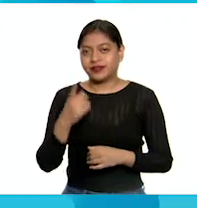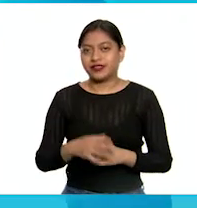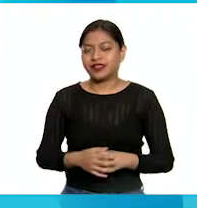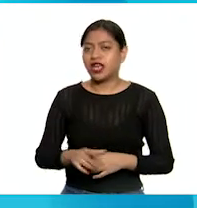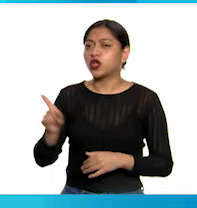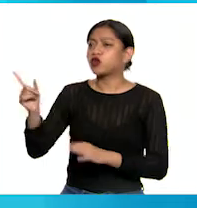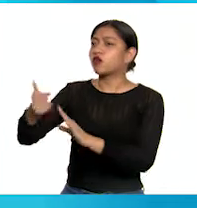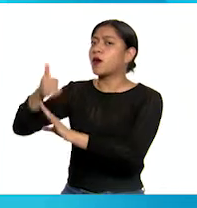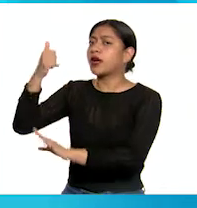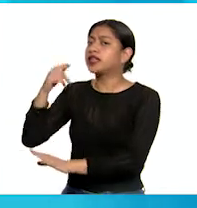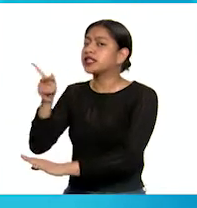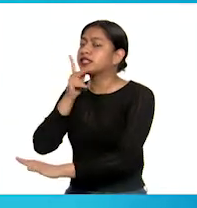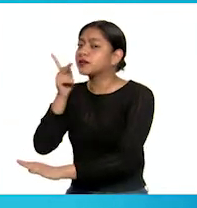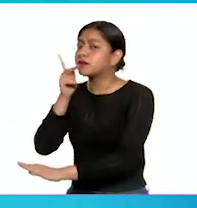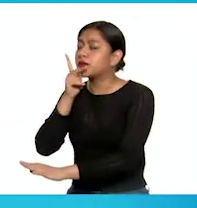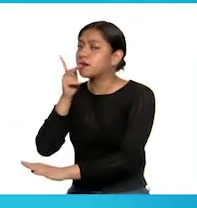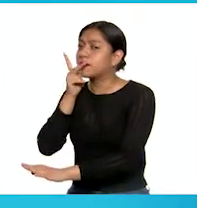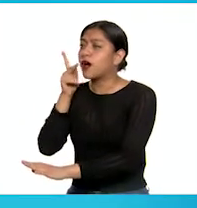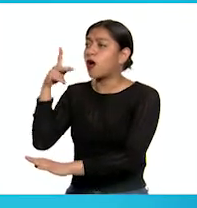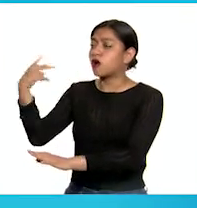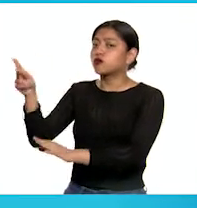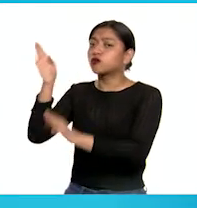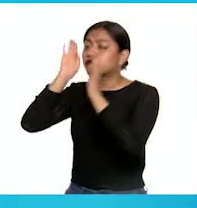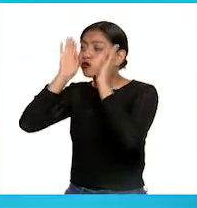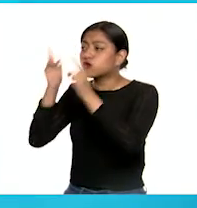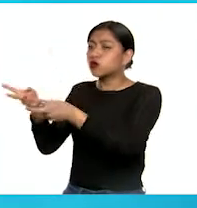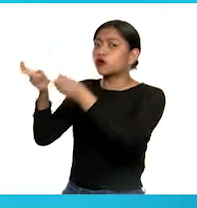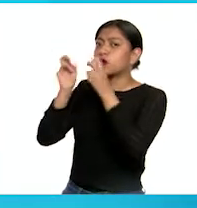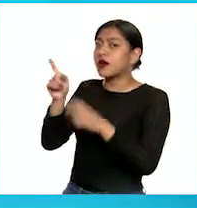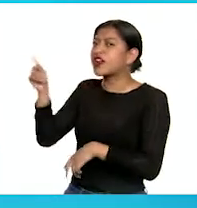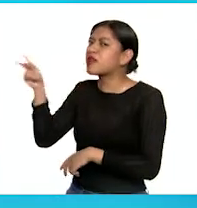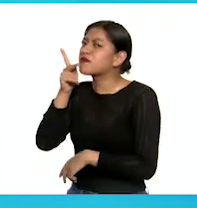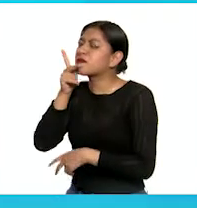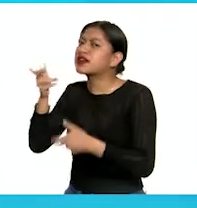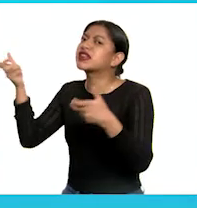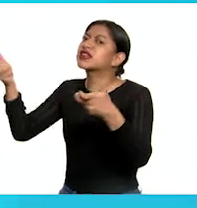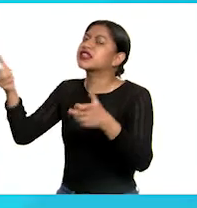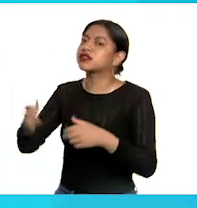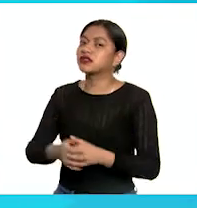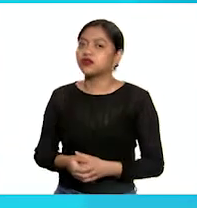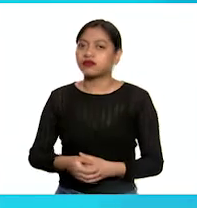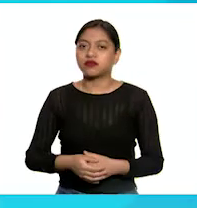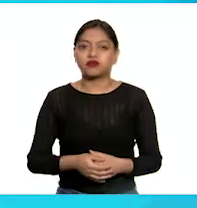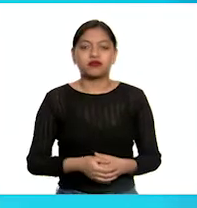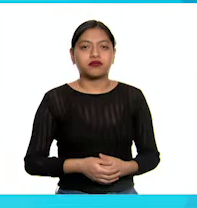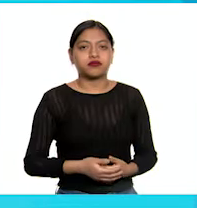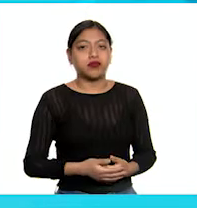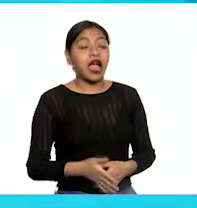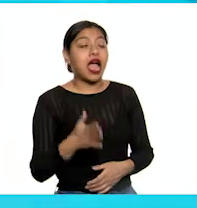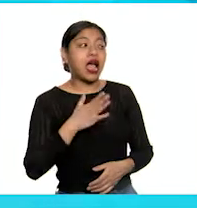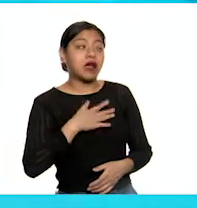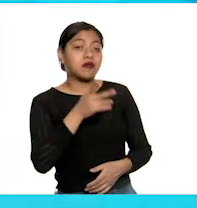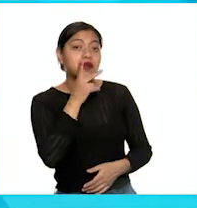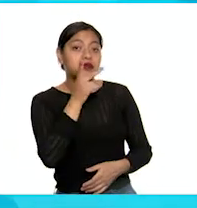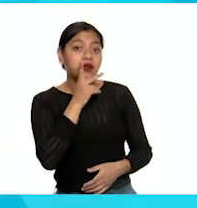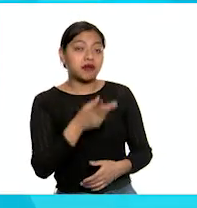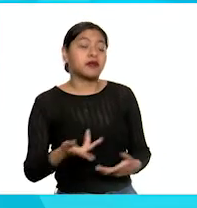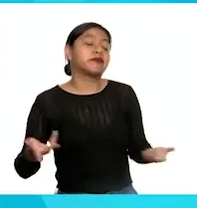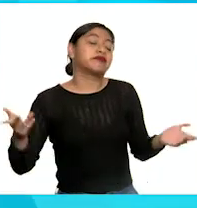¿qué hizo tu padre el día que le robaron su burro? Pues, ¿qué querías que hiciera? Se